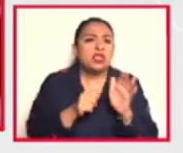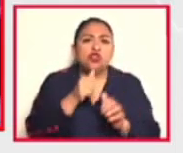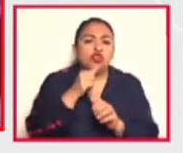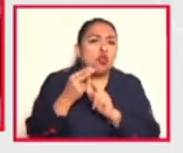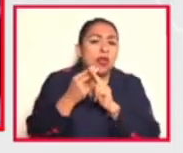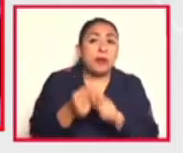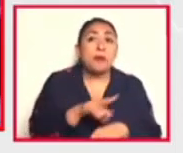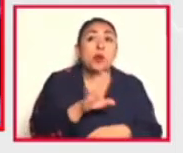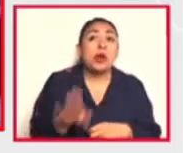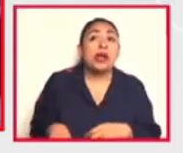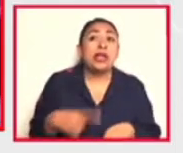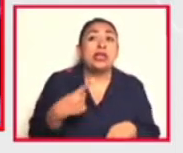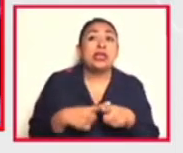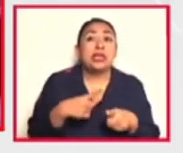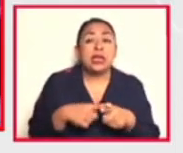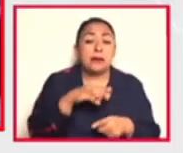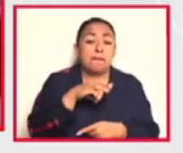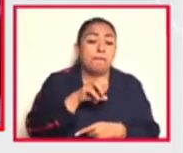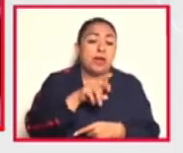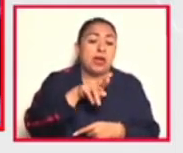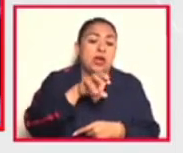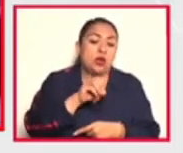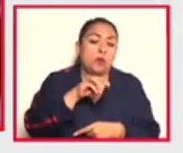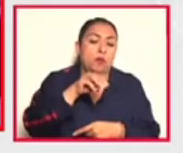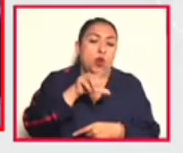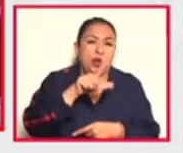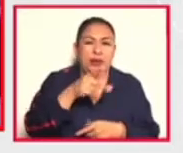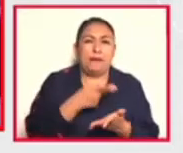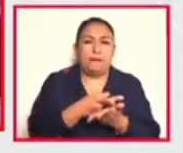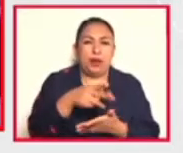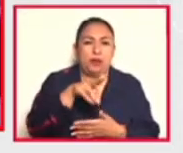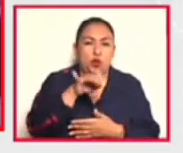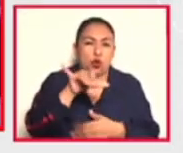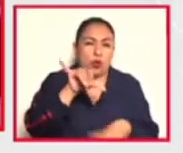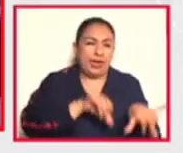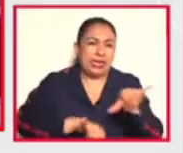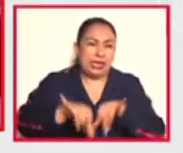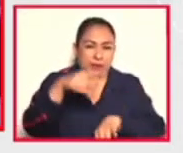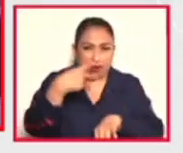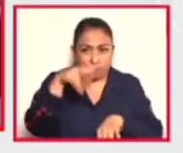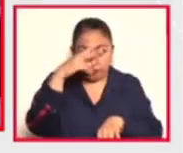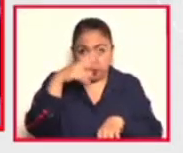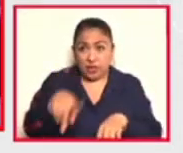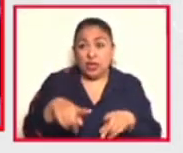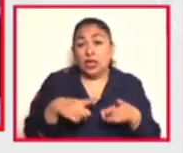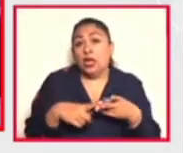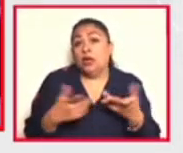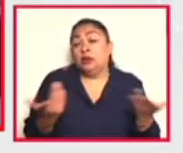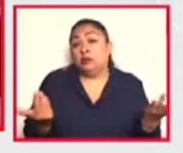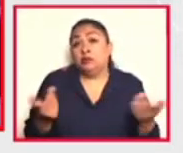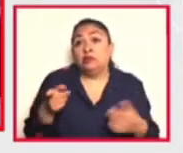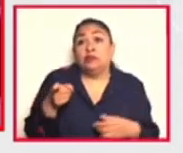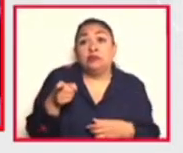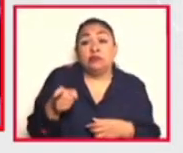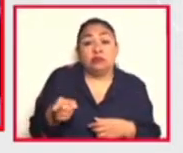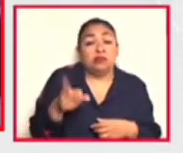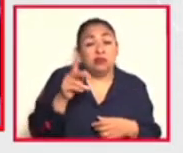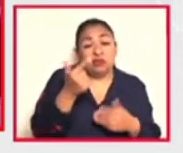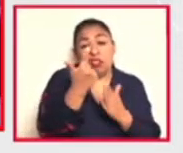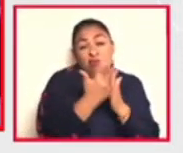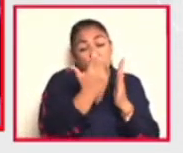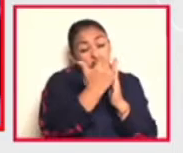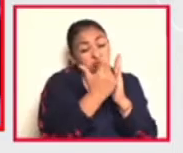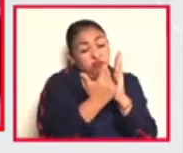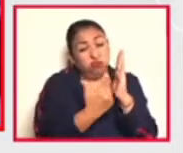la partida del gran Mario Molina, premio Nobel de Química mexicano, y la lista es lamentablemente extensa en este